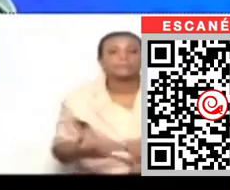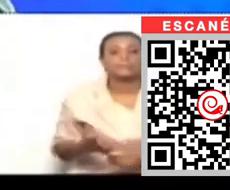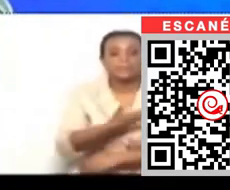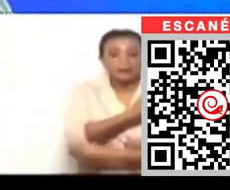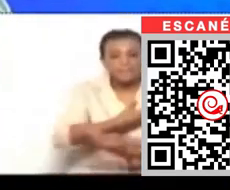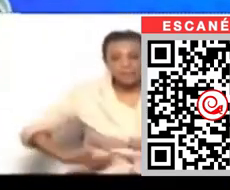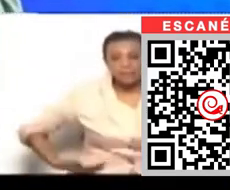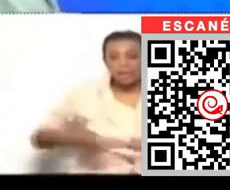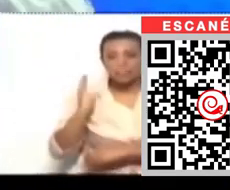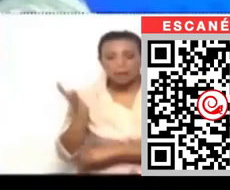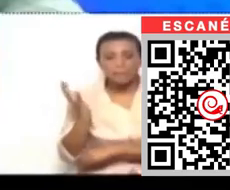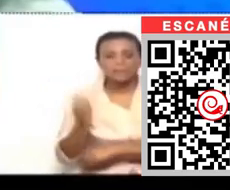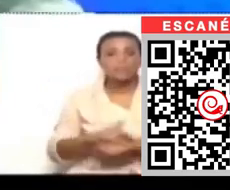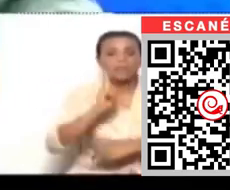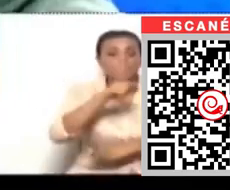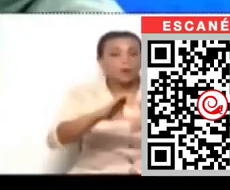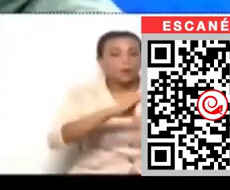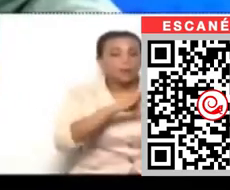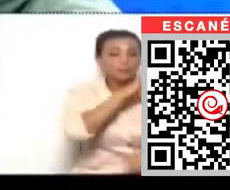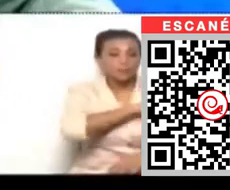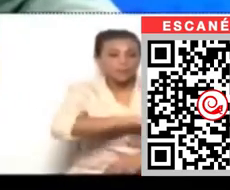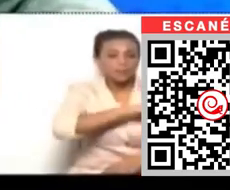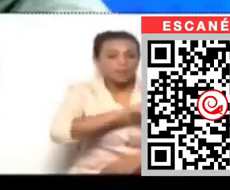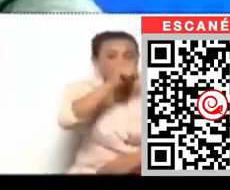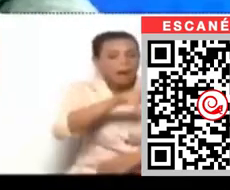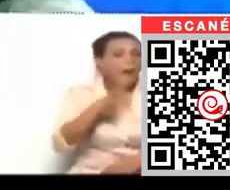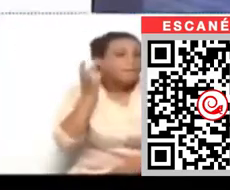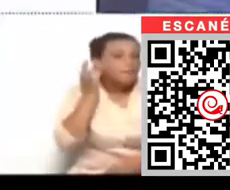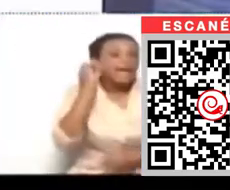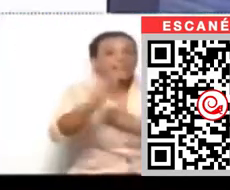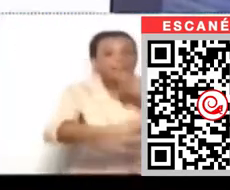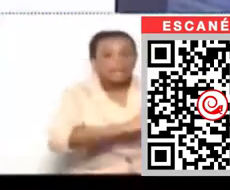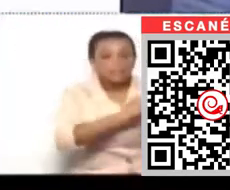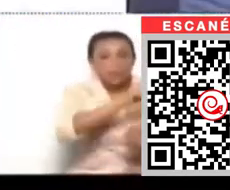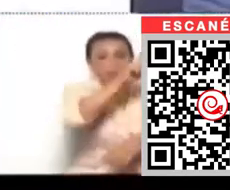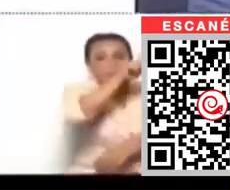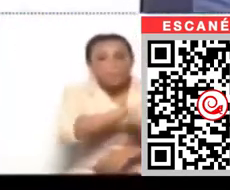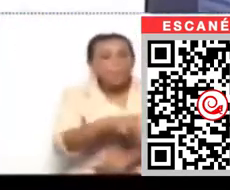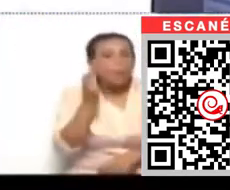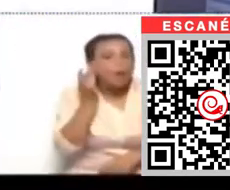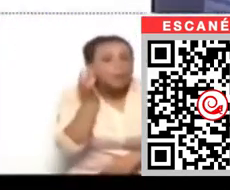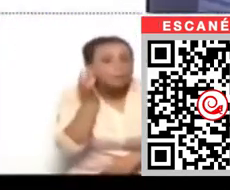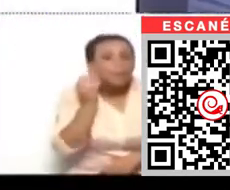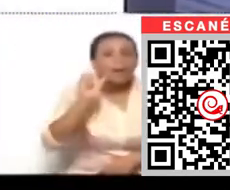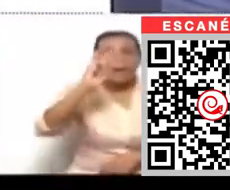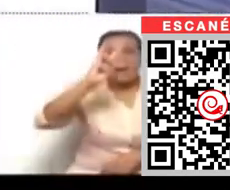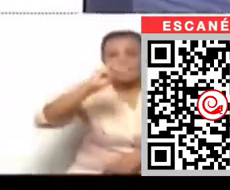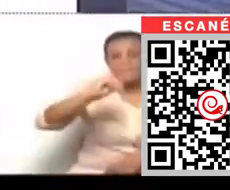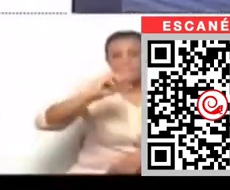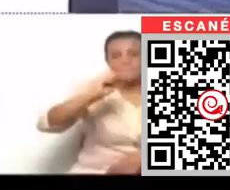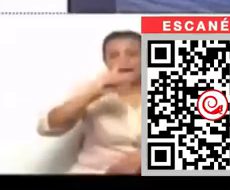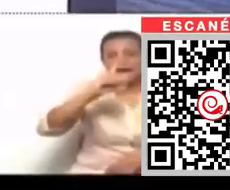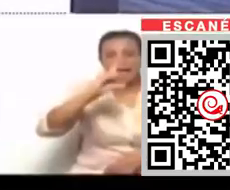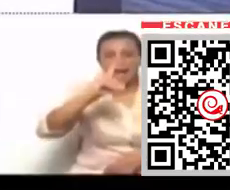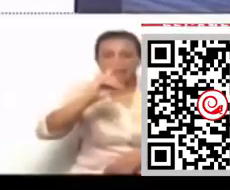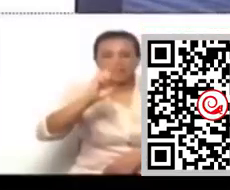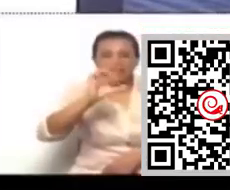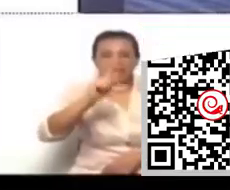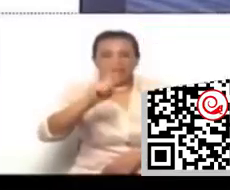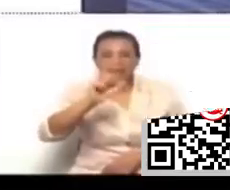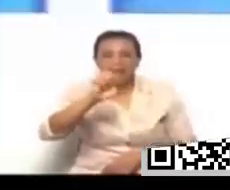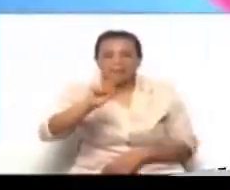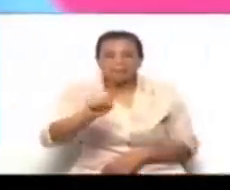Y a la comunicadora social internacionalista Madeleine García,